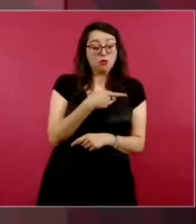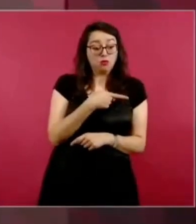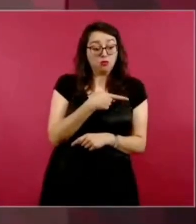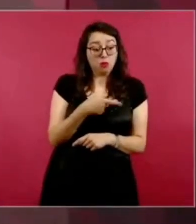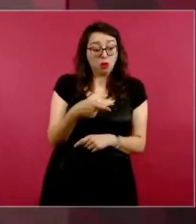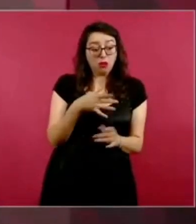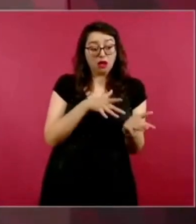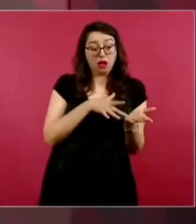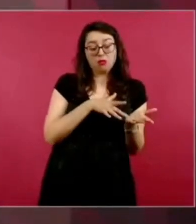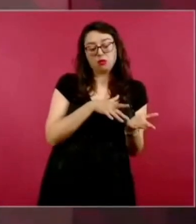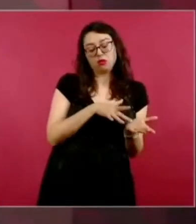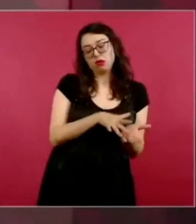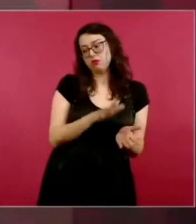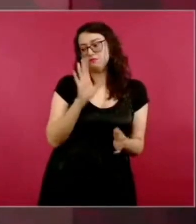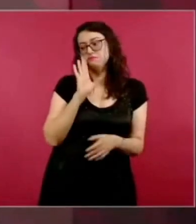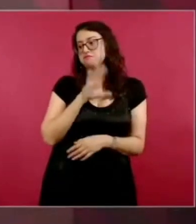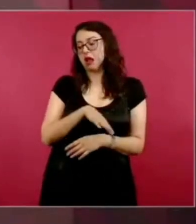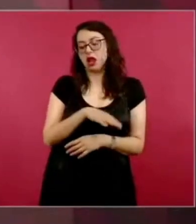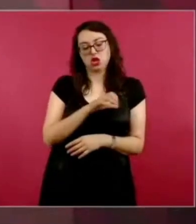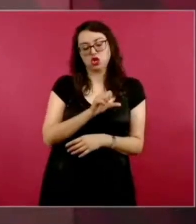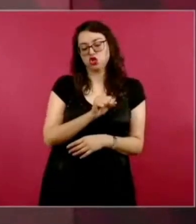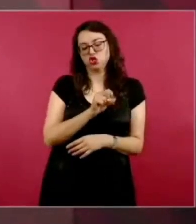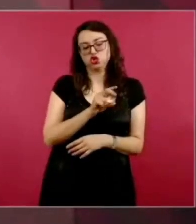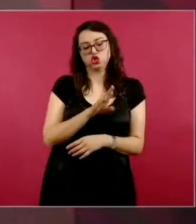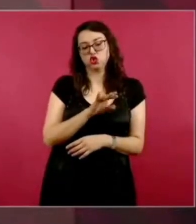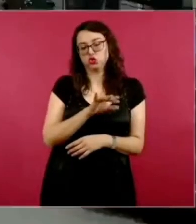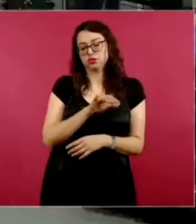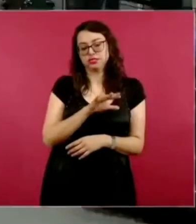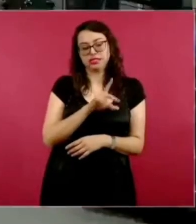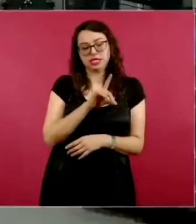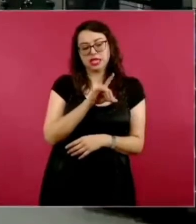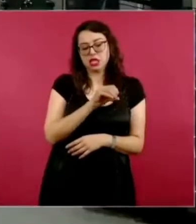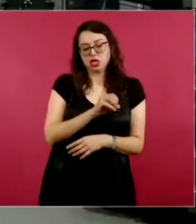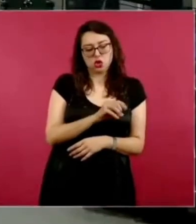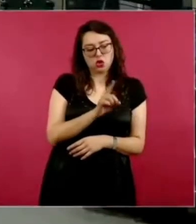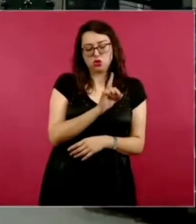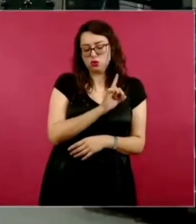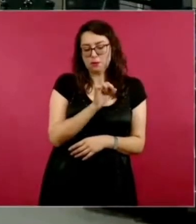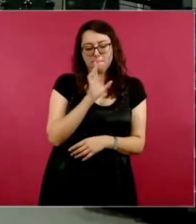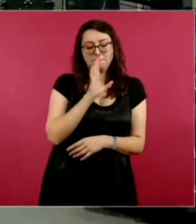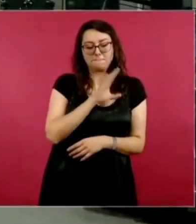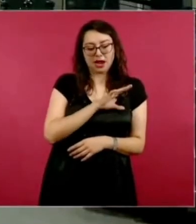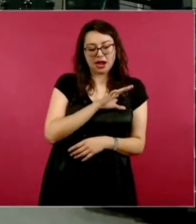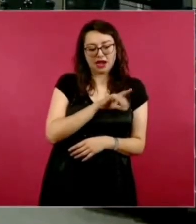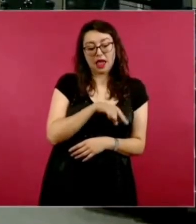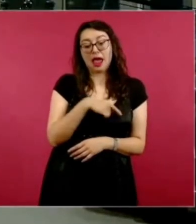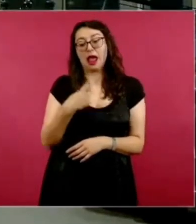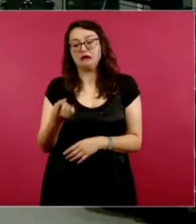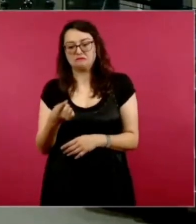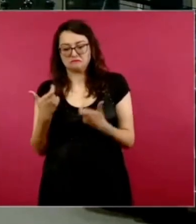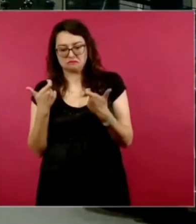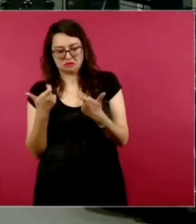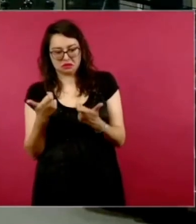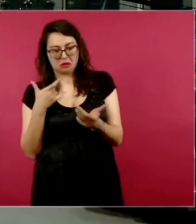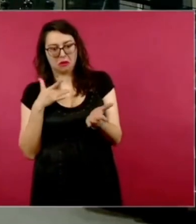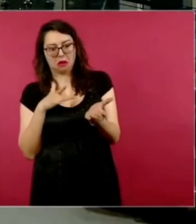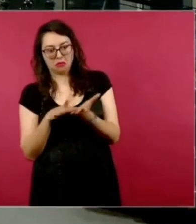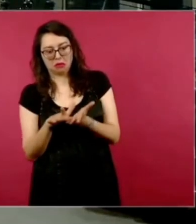subsidio, es subvención o fomento o rescate.